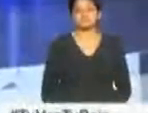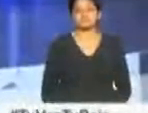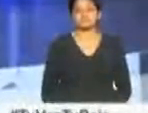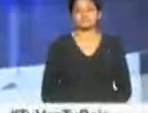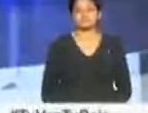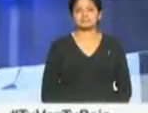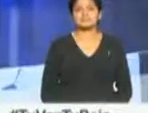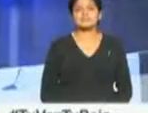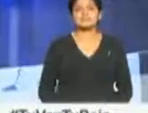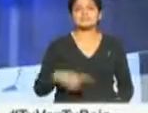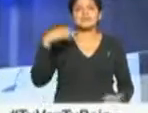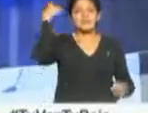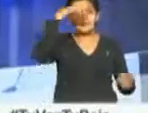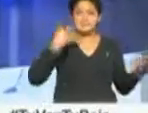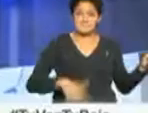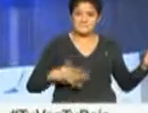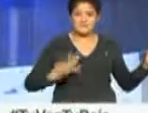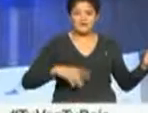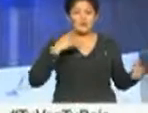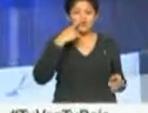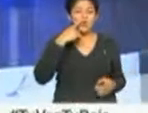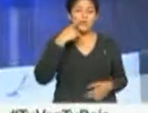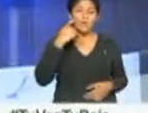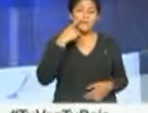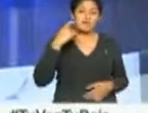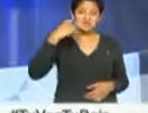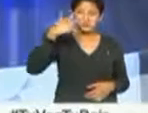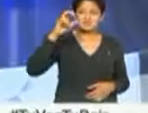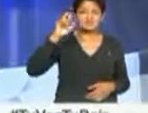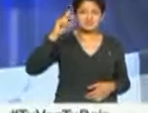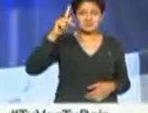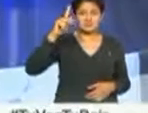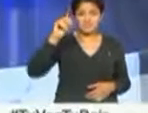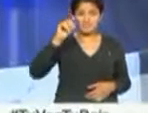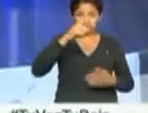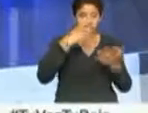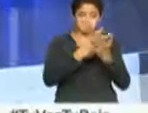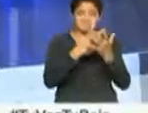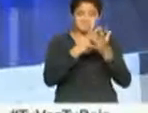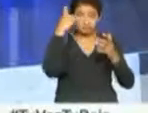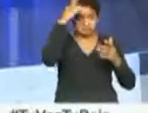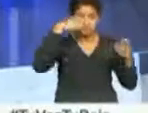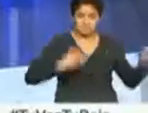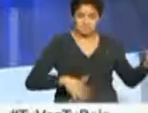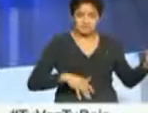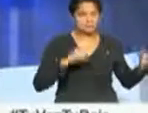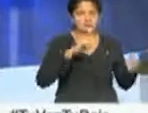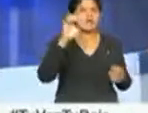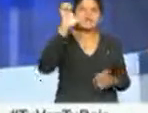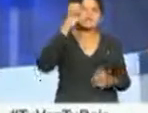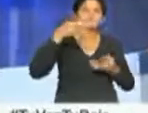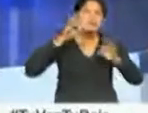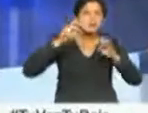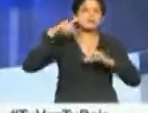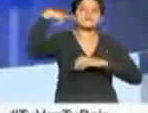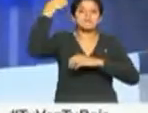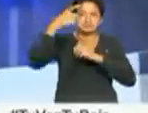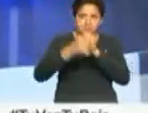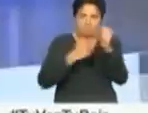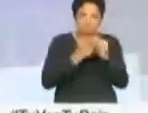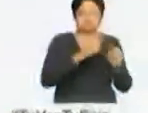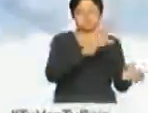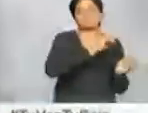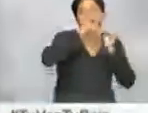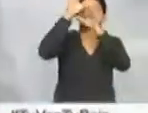El capo mexicano Joaquín El Chapo Guzmán podría ser extraditado a los Estados Unidos entre enero y febrero de 2017.